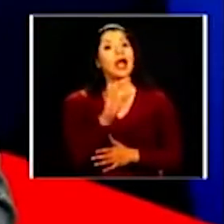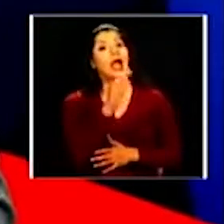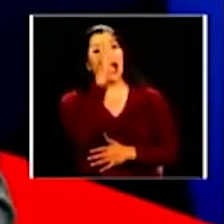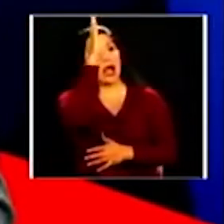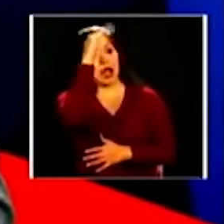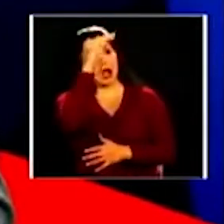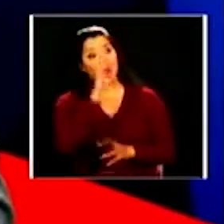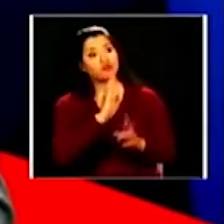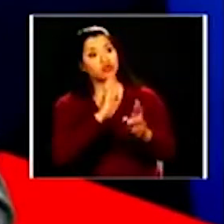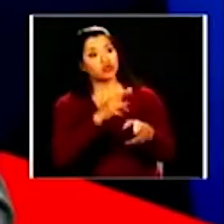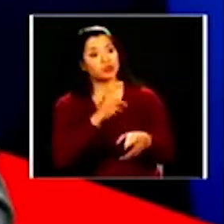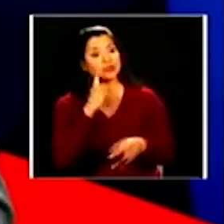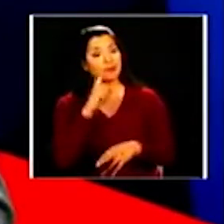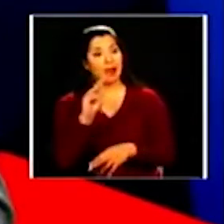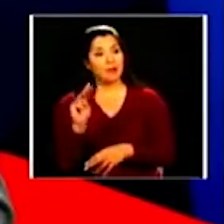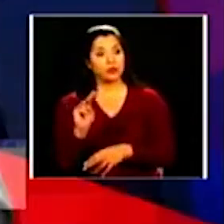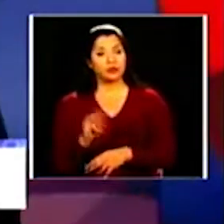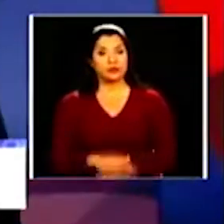doña Montserrat.